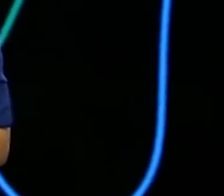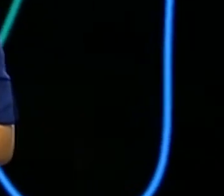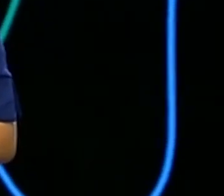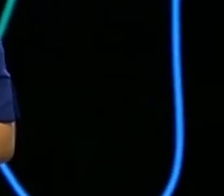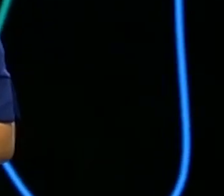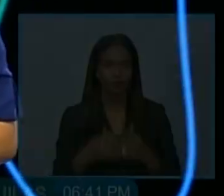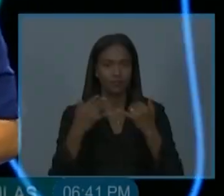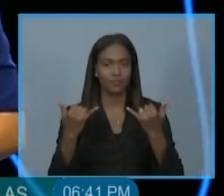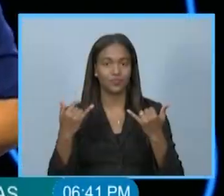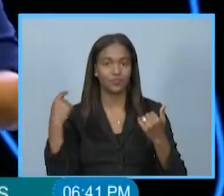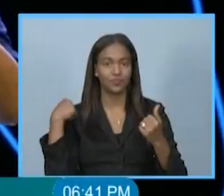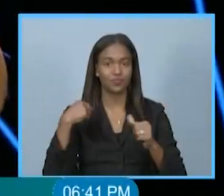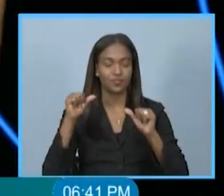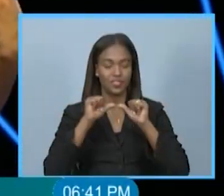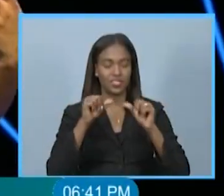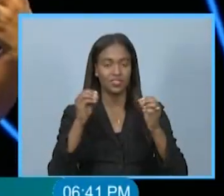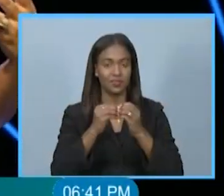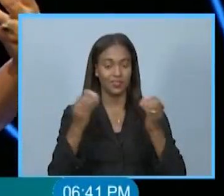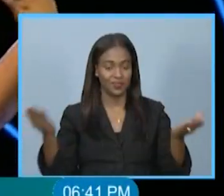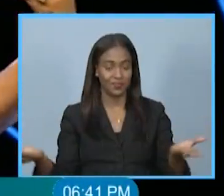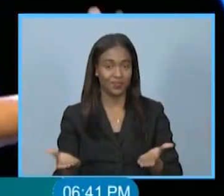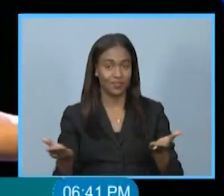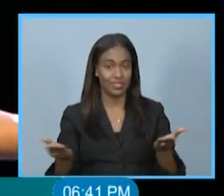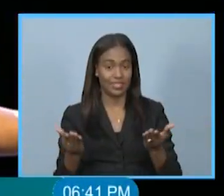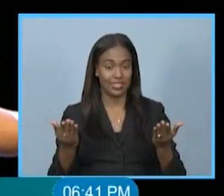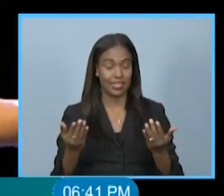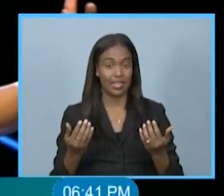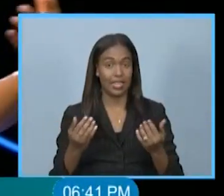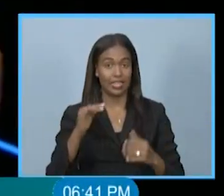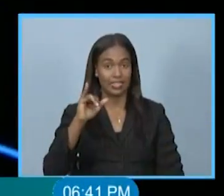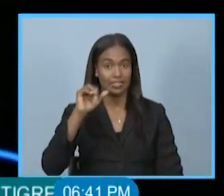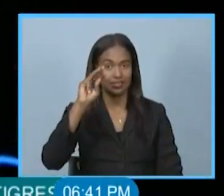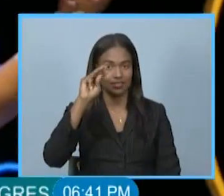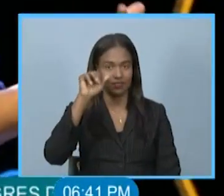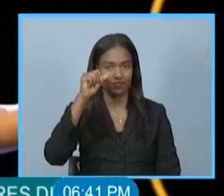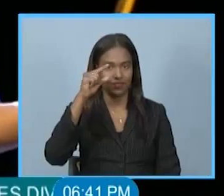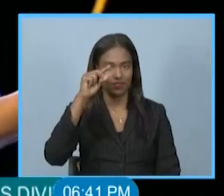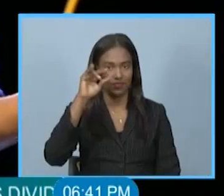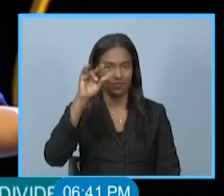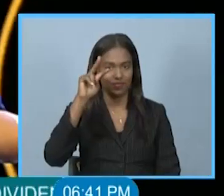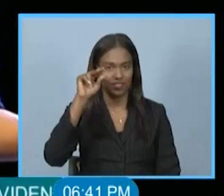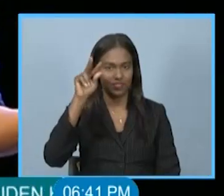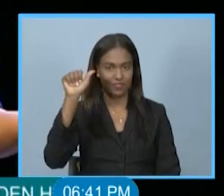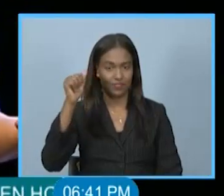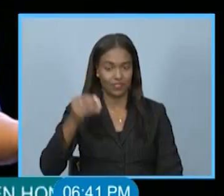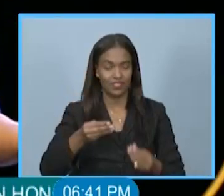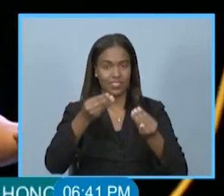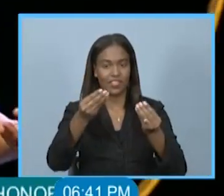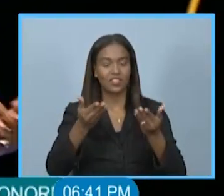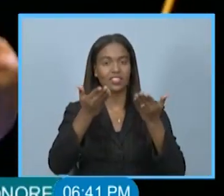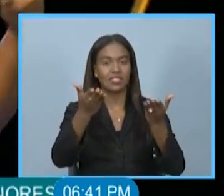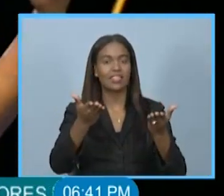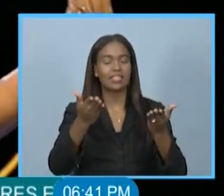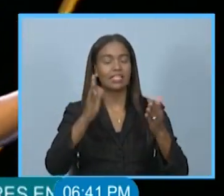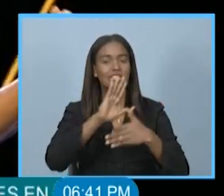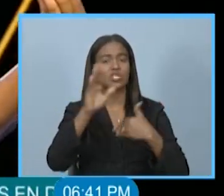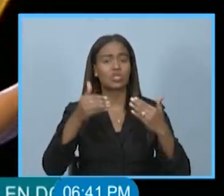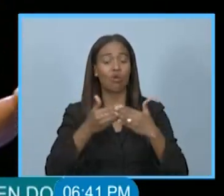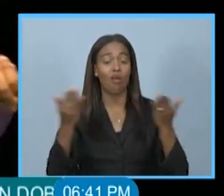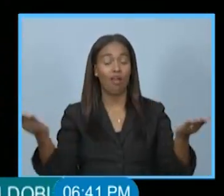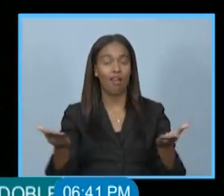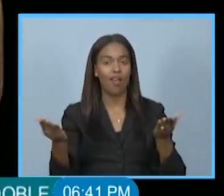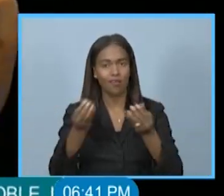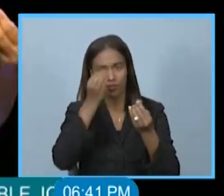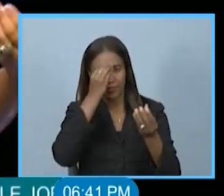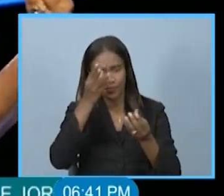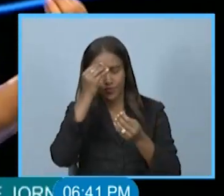estamos de vuelta desde el teatro la fiesta del hotel jaragua en imaginativa llevando para ustedes totalmente en